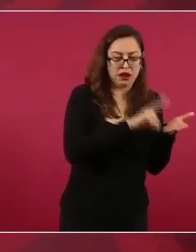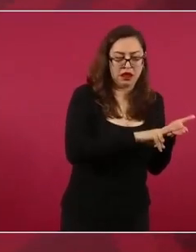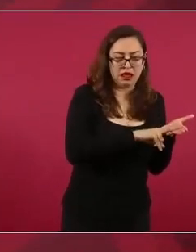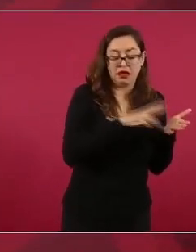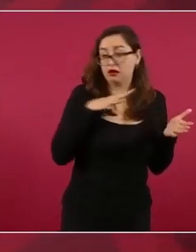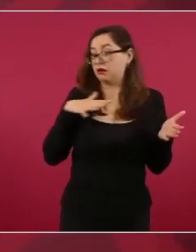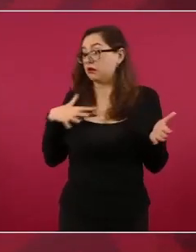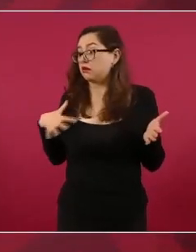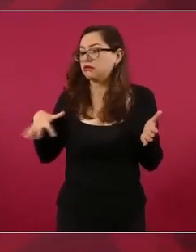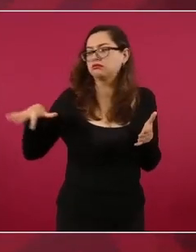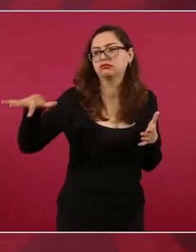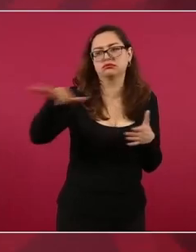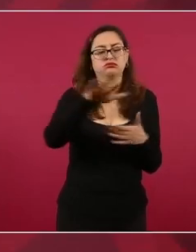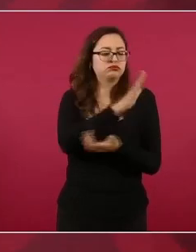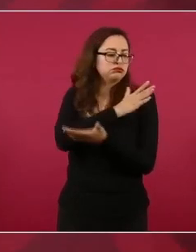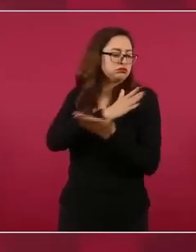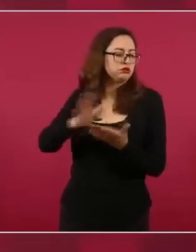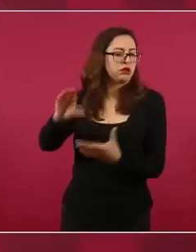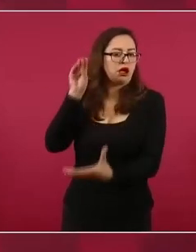era.